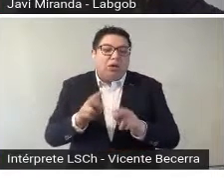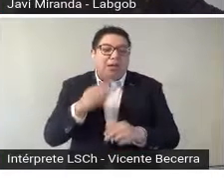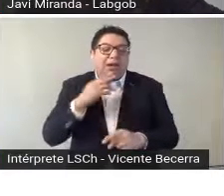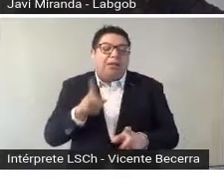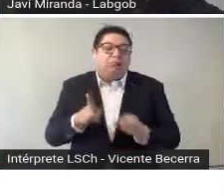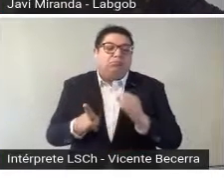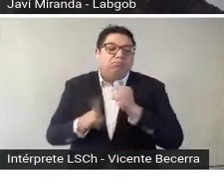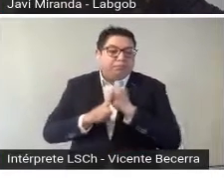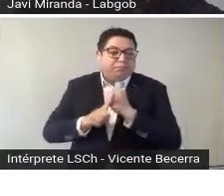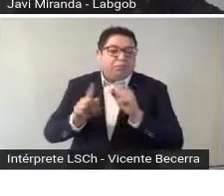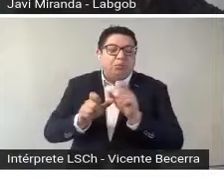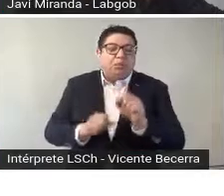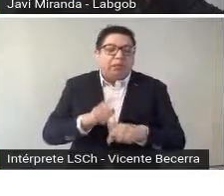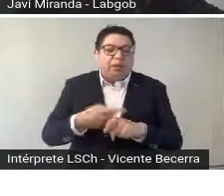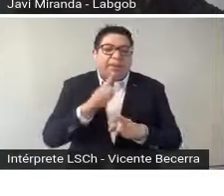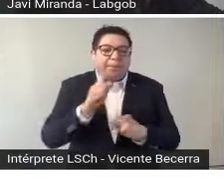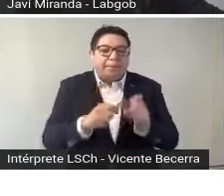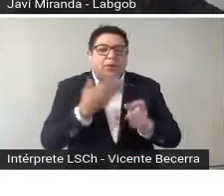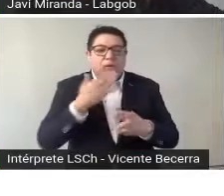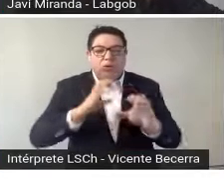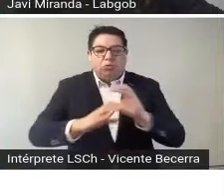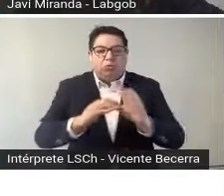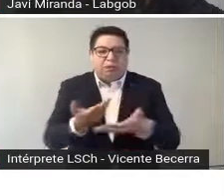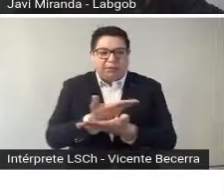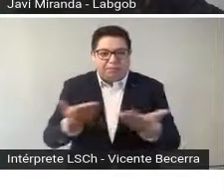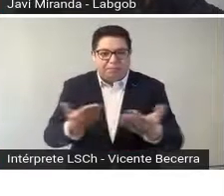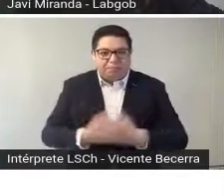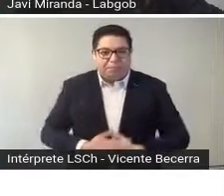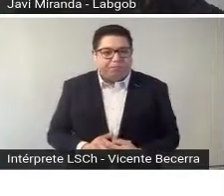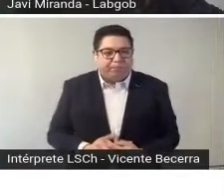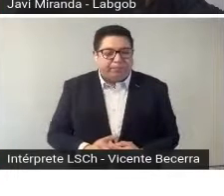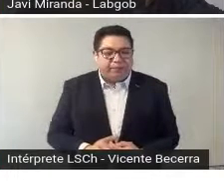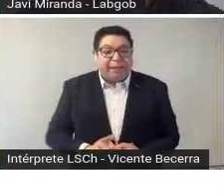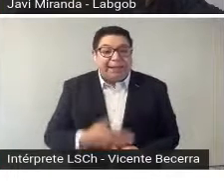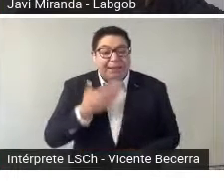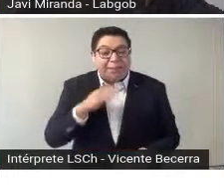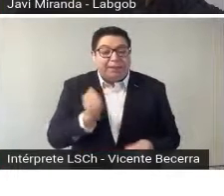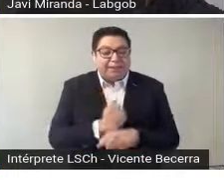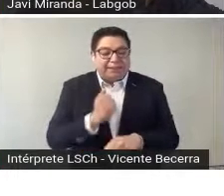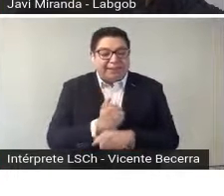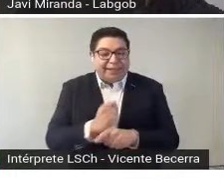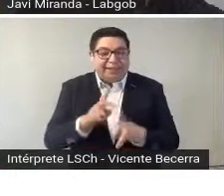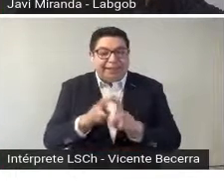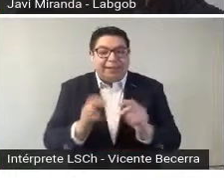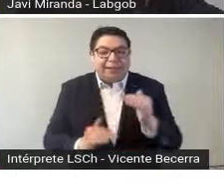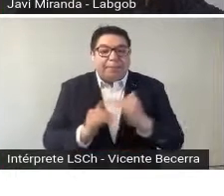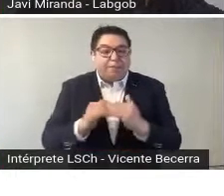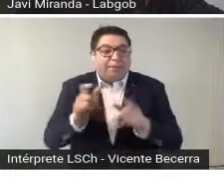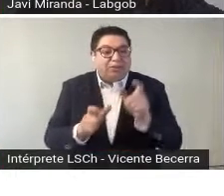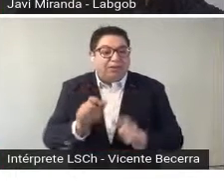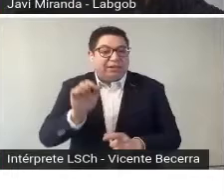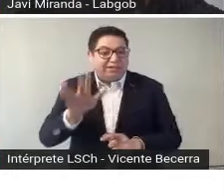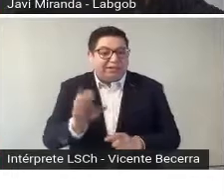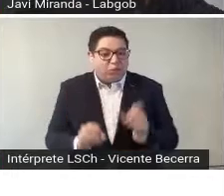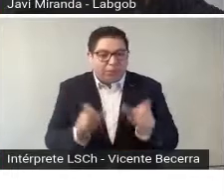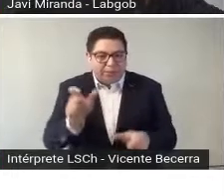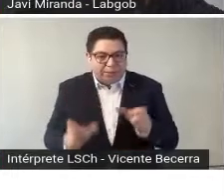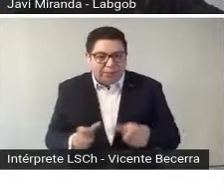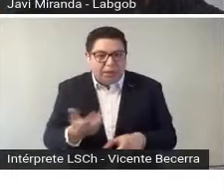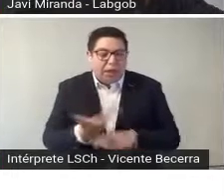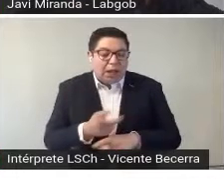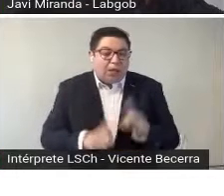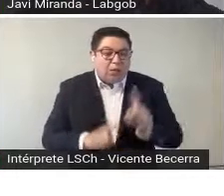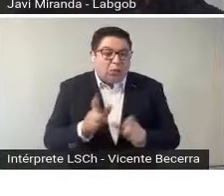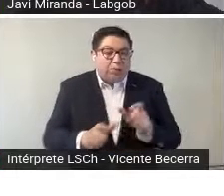apagado para una mejor comunicación. Los talleres van a tener una capacidad máxima de 50 personas, así que si es que hay alguno